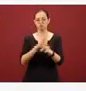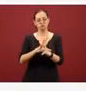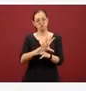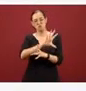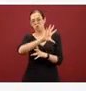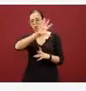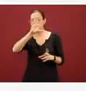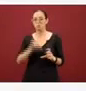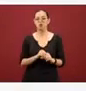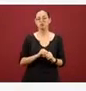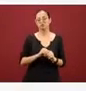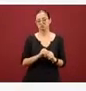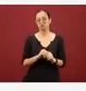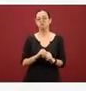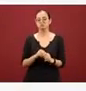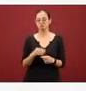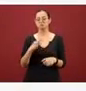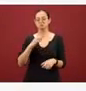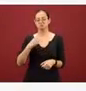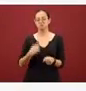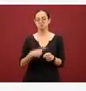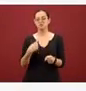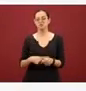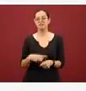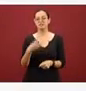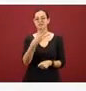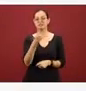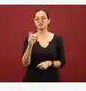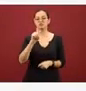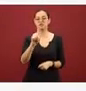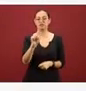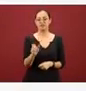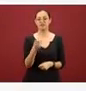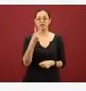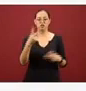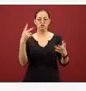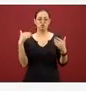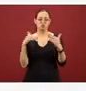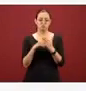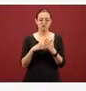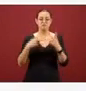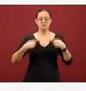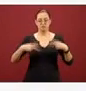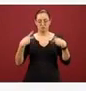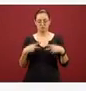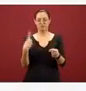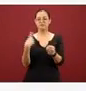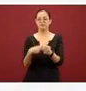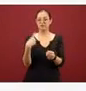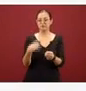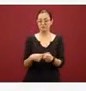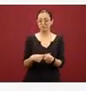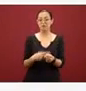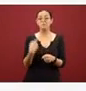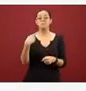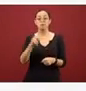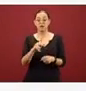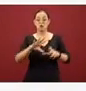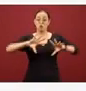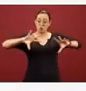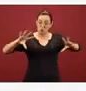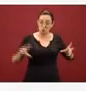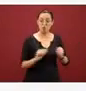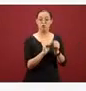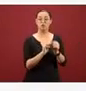poco más de 372,000 casos. Igualmente, poner la especificación que de ese total